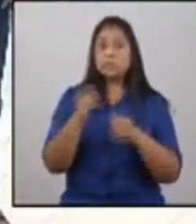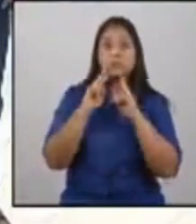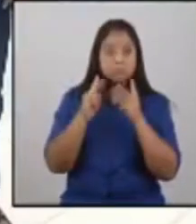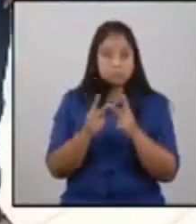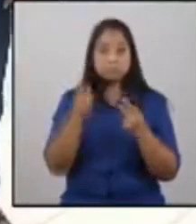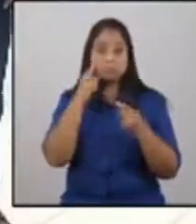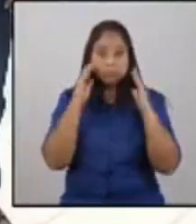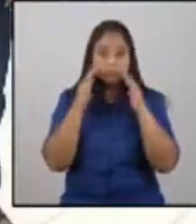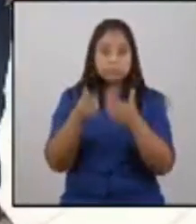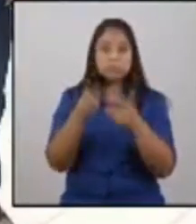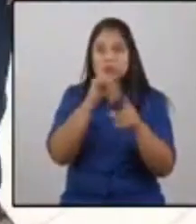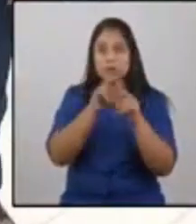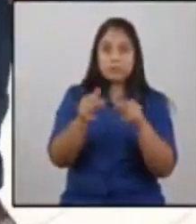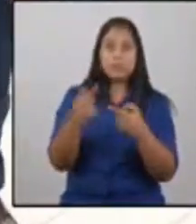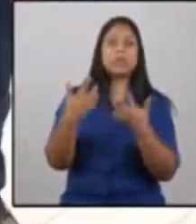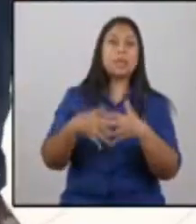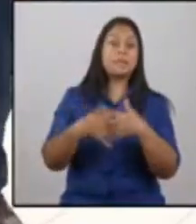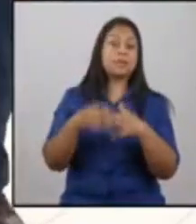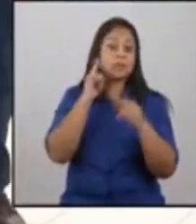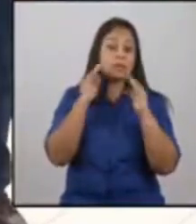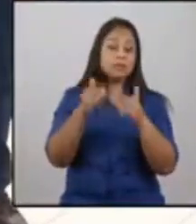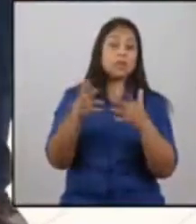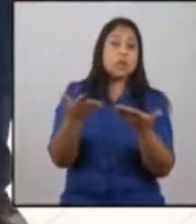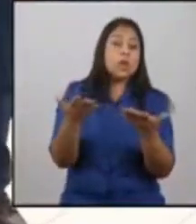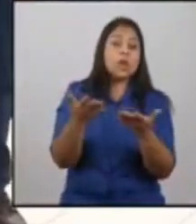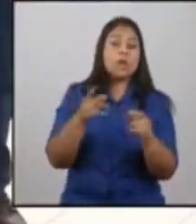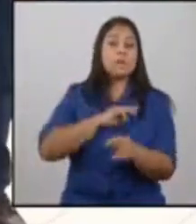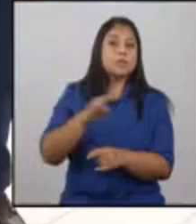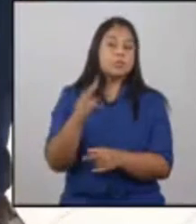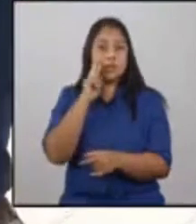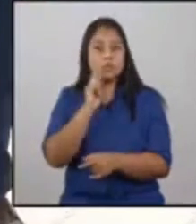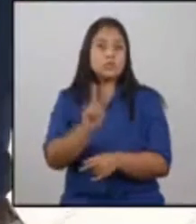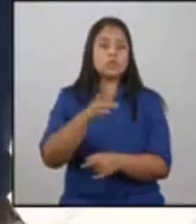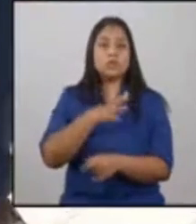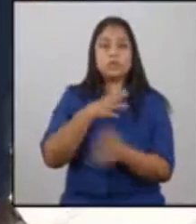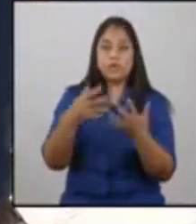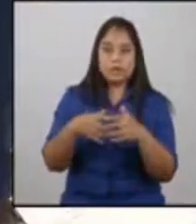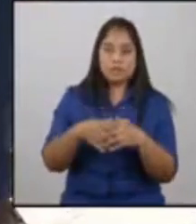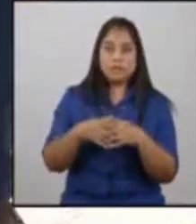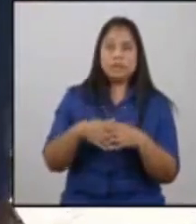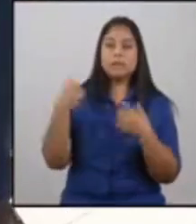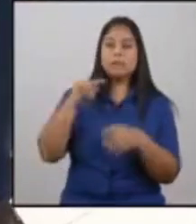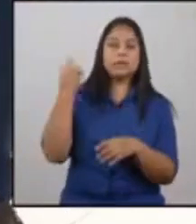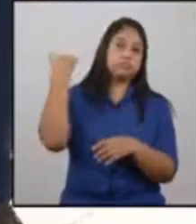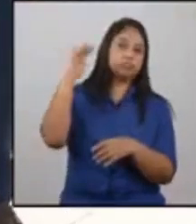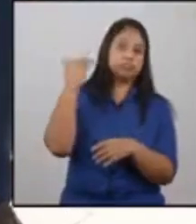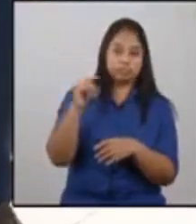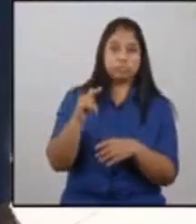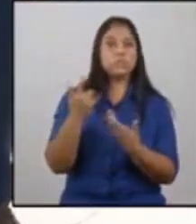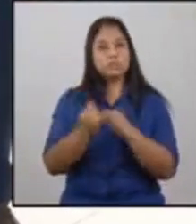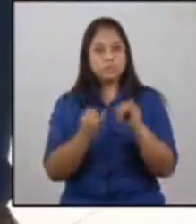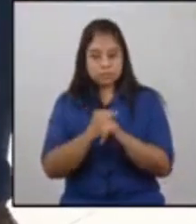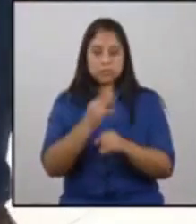enfoque que le den al negocio, pero desde ya cuenten con ese programa de desarrollo rural que es tan